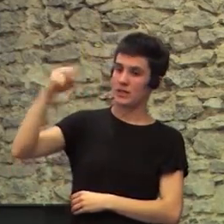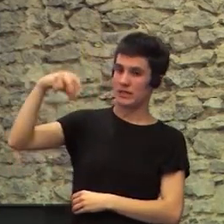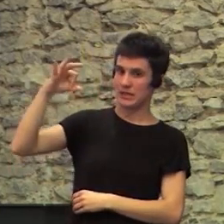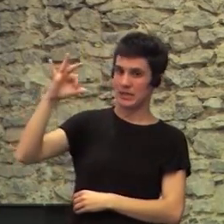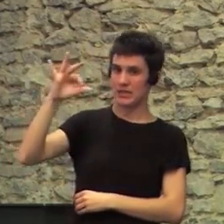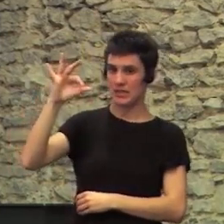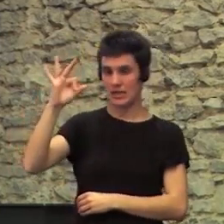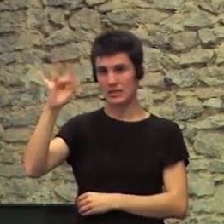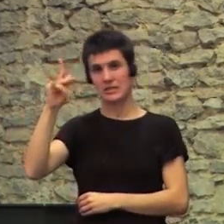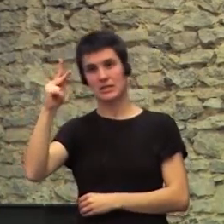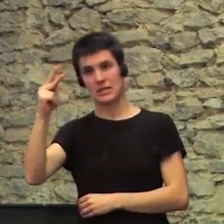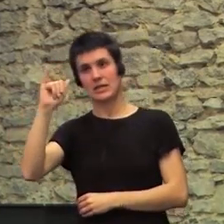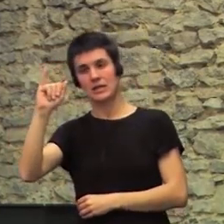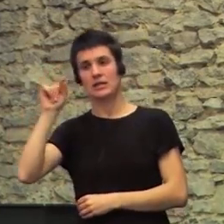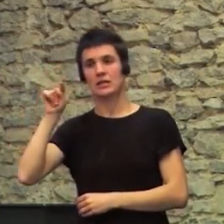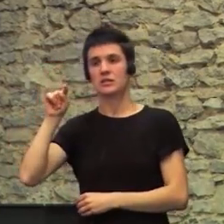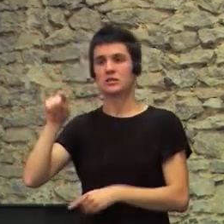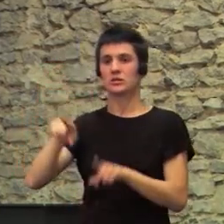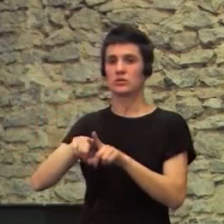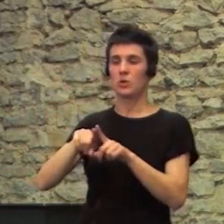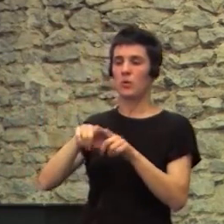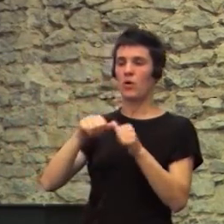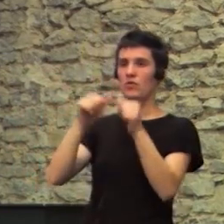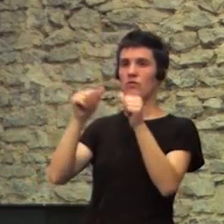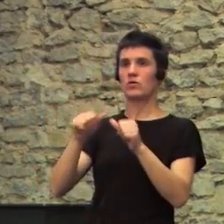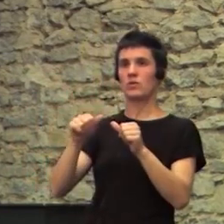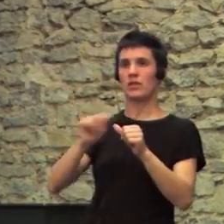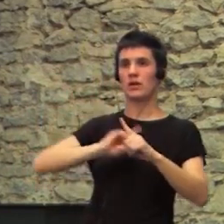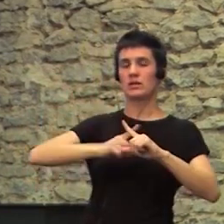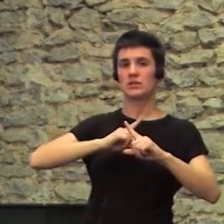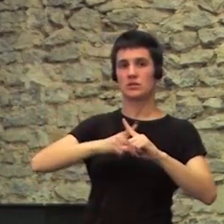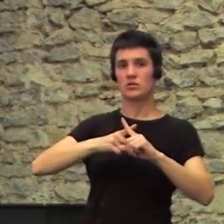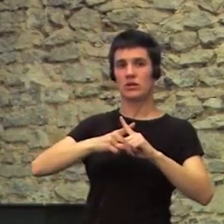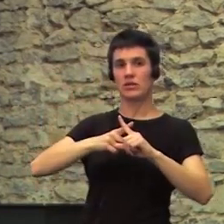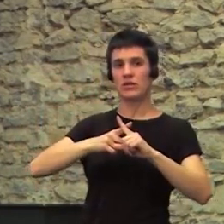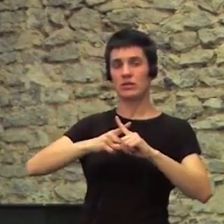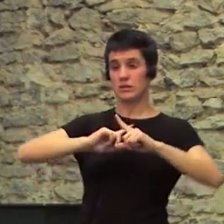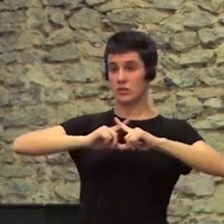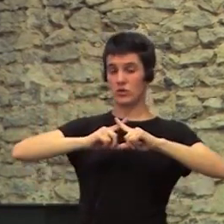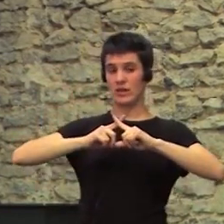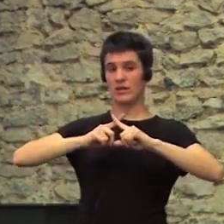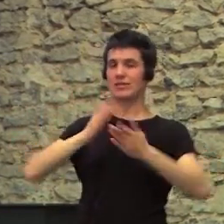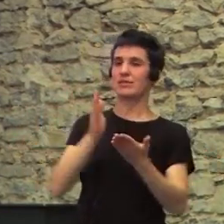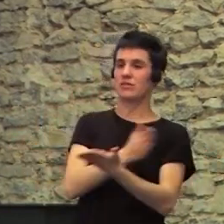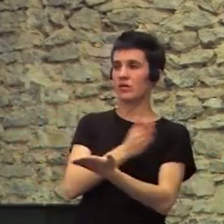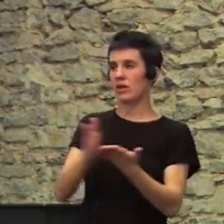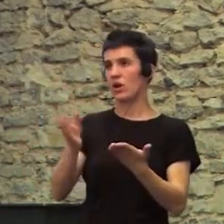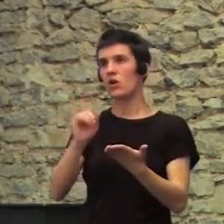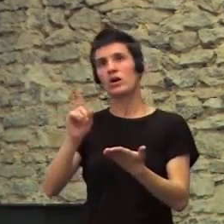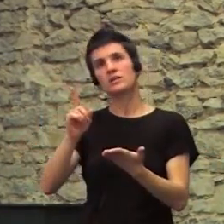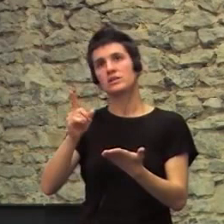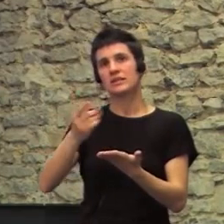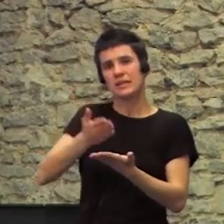Es una forma de diferenciación sexual que no se considera una forma de